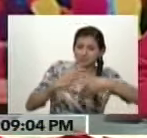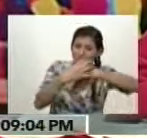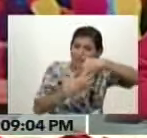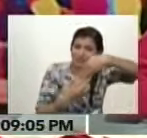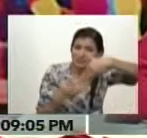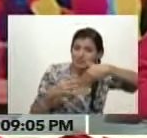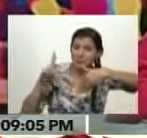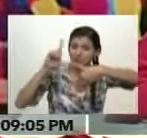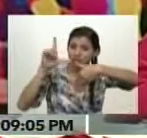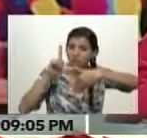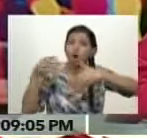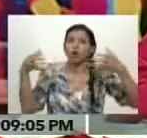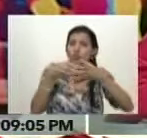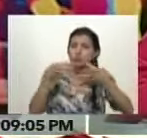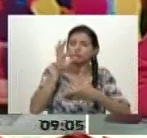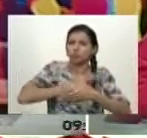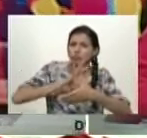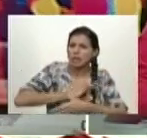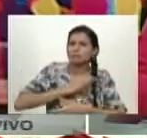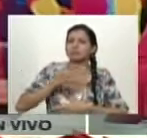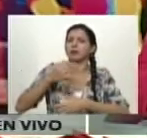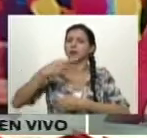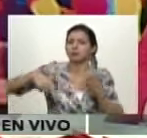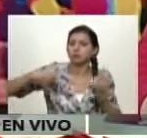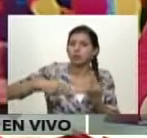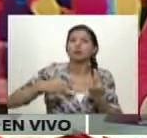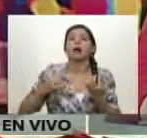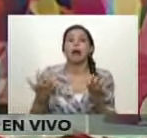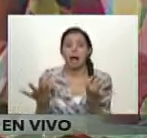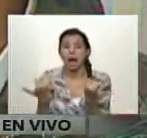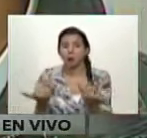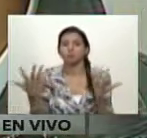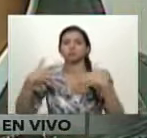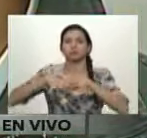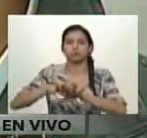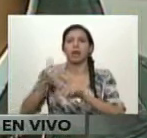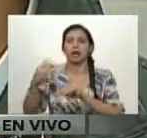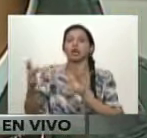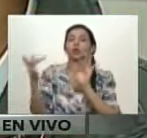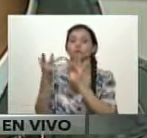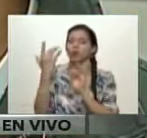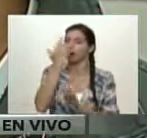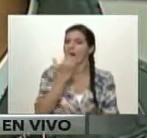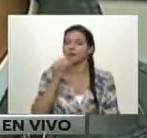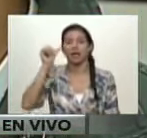Caribe. Y de allí hay que ir a la conexión con Europa, África, Asia.